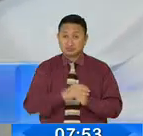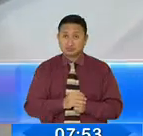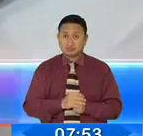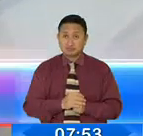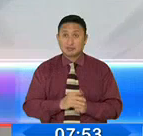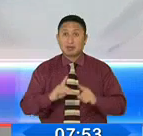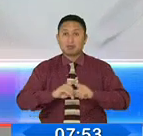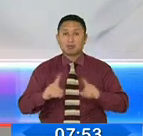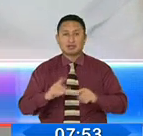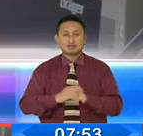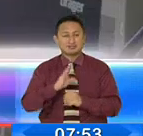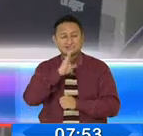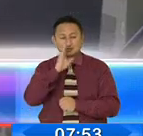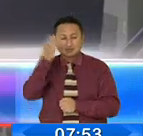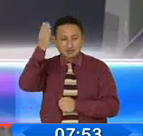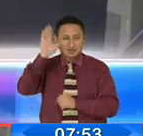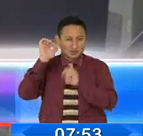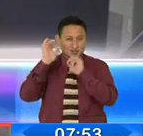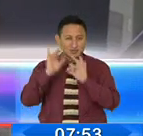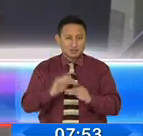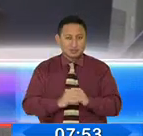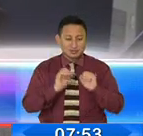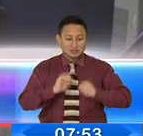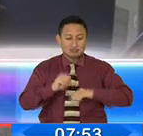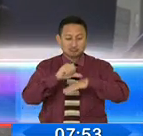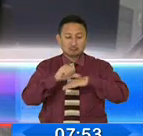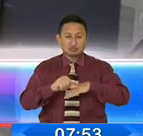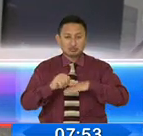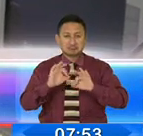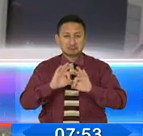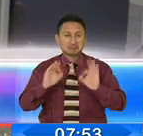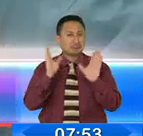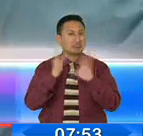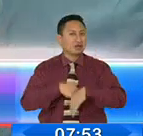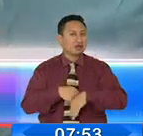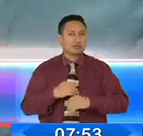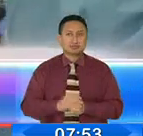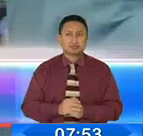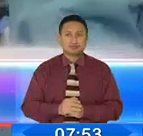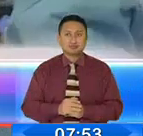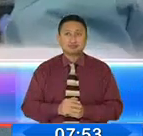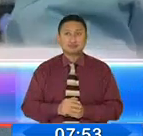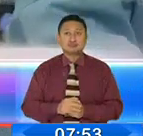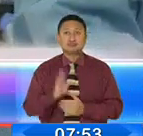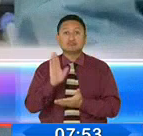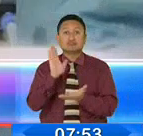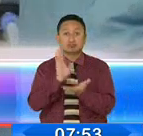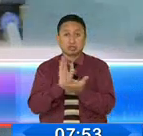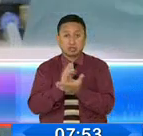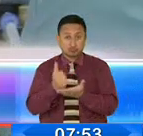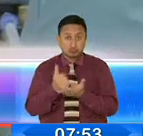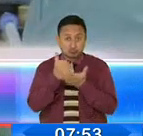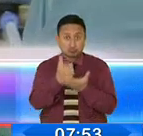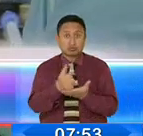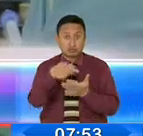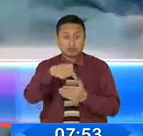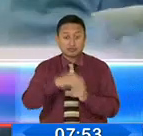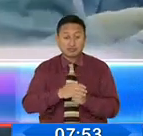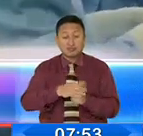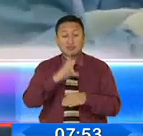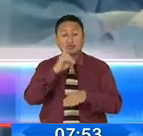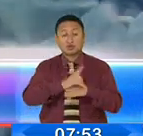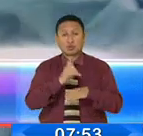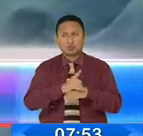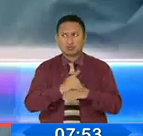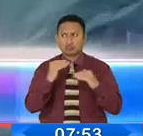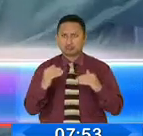las bendiciones caen del cielo, esta intervención no tuvo costo alguno, fue gestionada por el IES y contó con la presencia de médicos